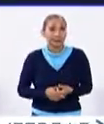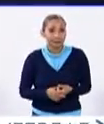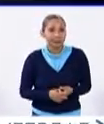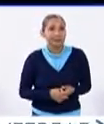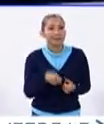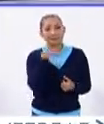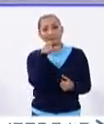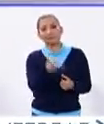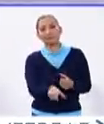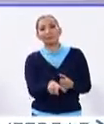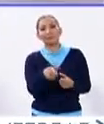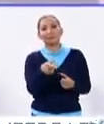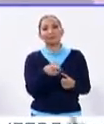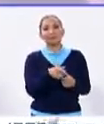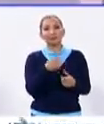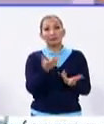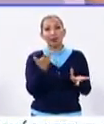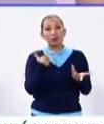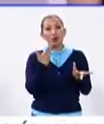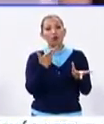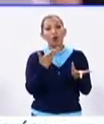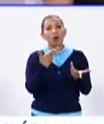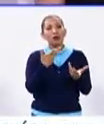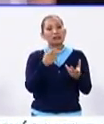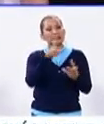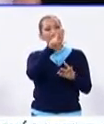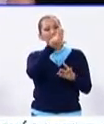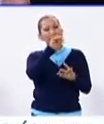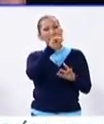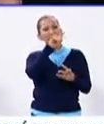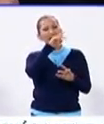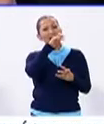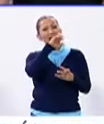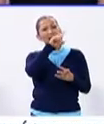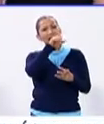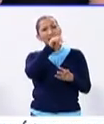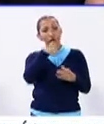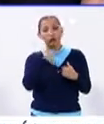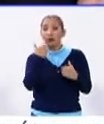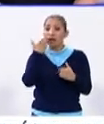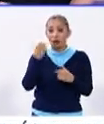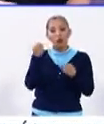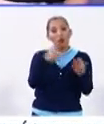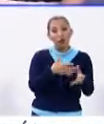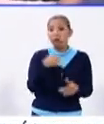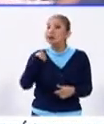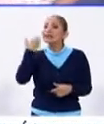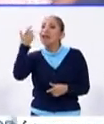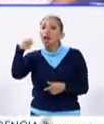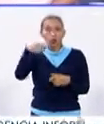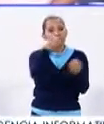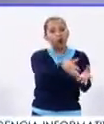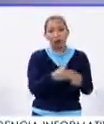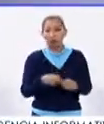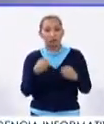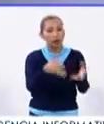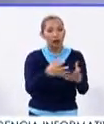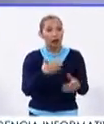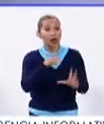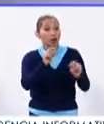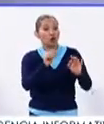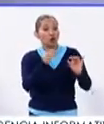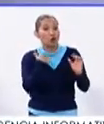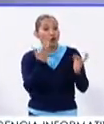de la liquidez, en el sentido de que quiero esto, se le da esto, quiero aquello, se le da esto, y no se le